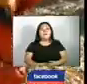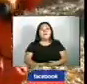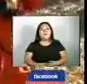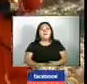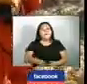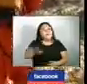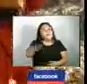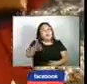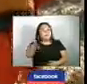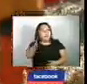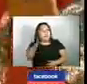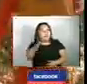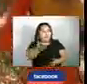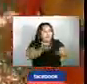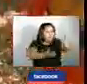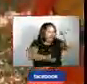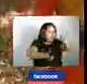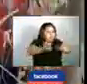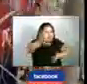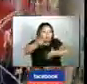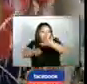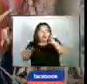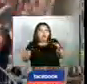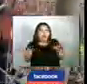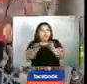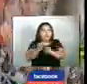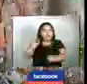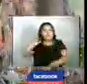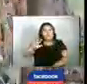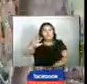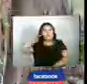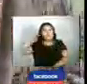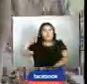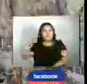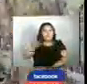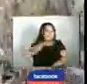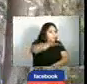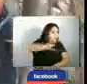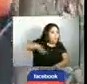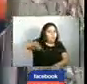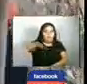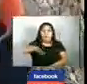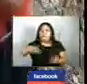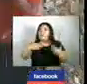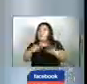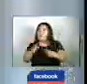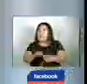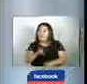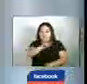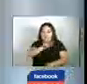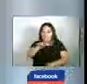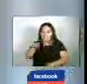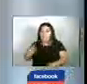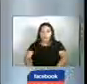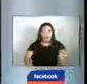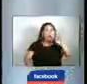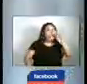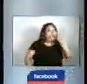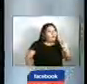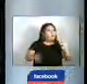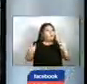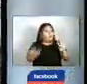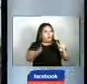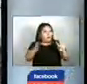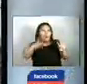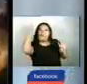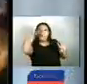Son al menos 32 incendios que se registran en las distintas zonas del país. De estos, 4 incendios se generaron